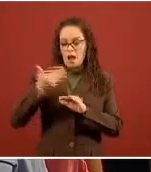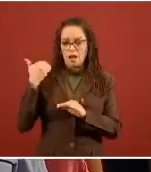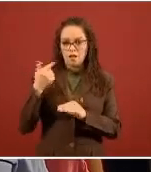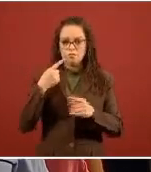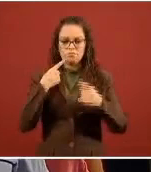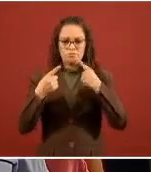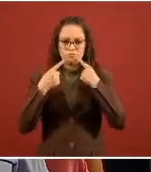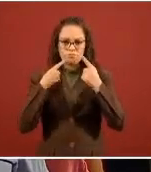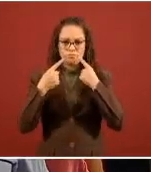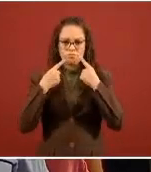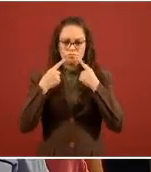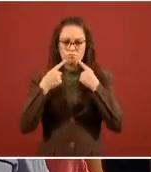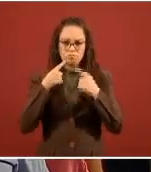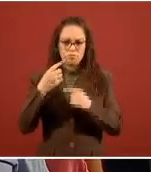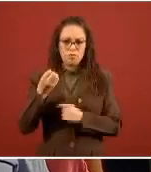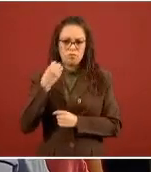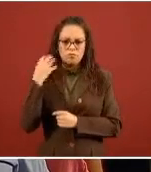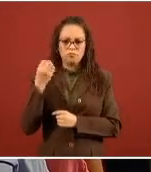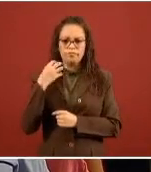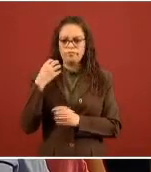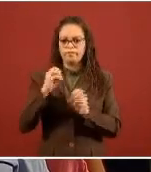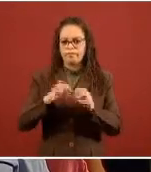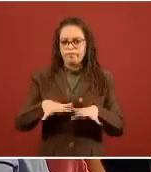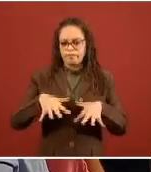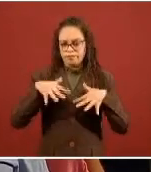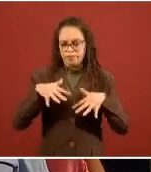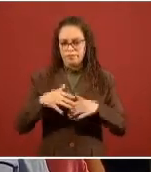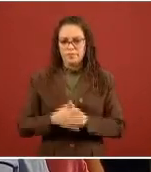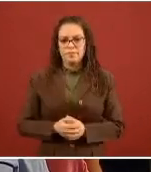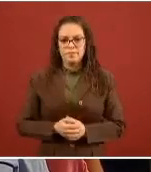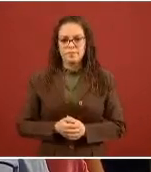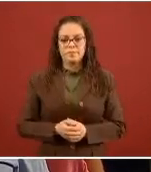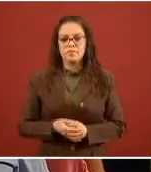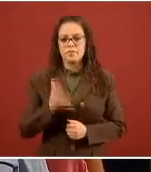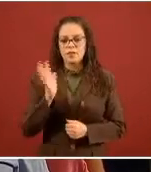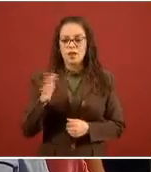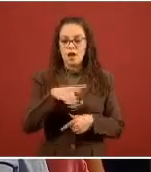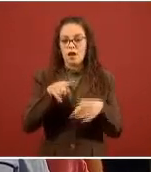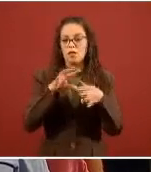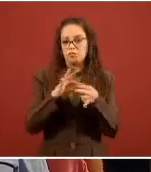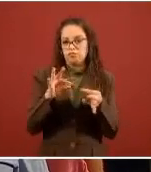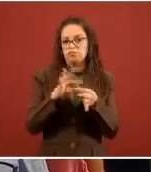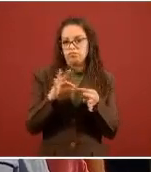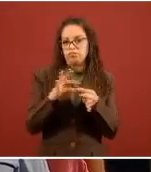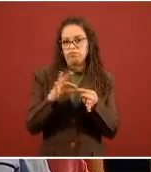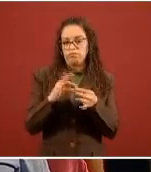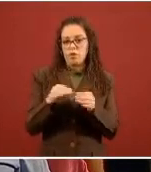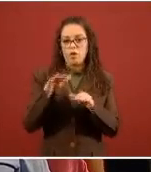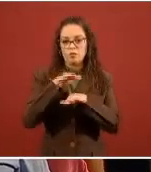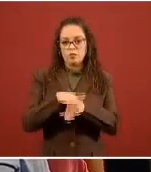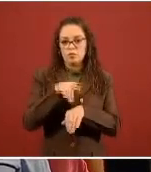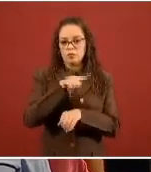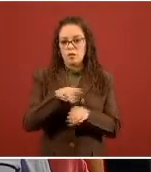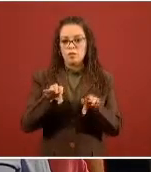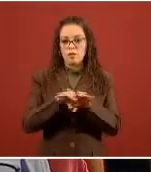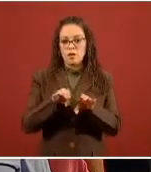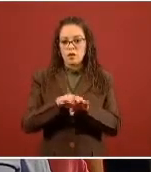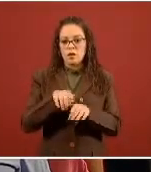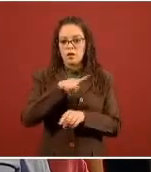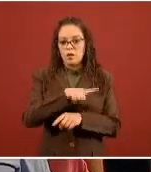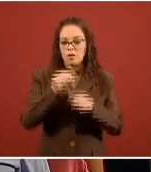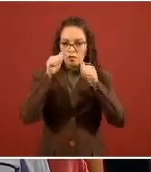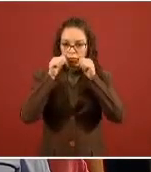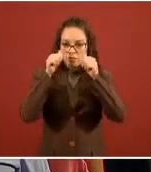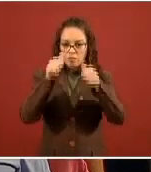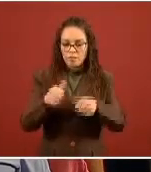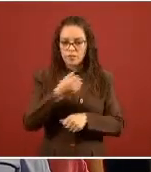en una conferencia de prensa previa, en donde hemos hablado de los servicios de salud sexual y reproductiva